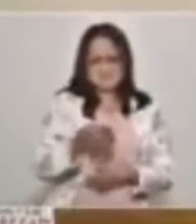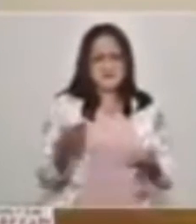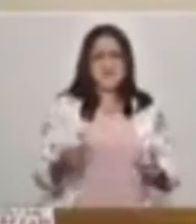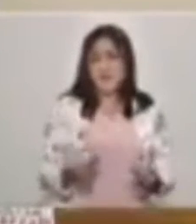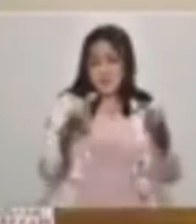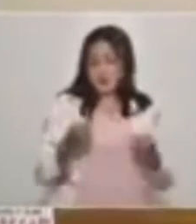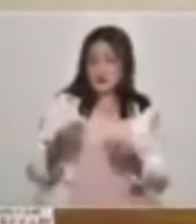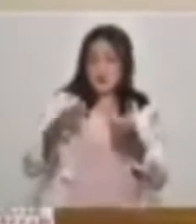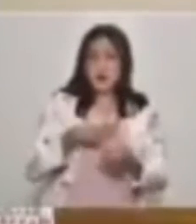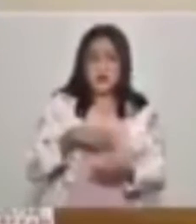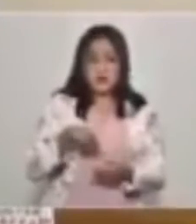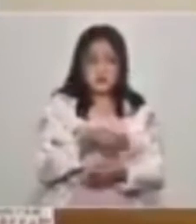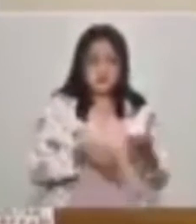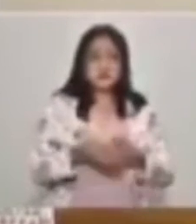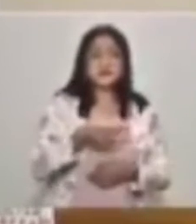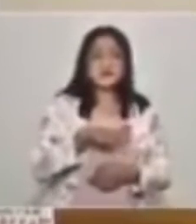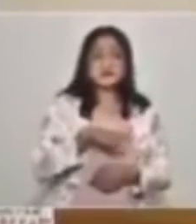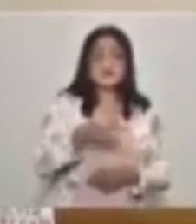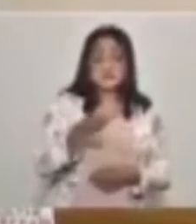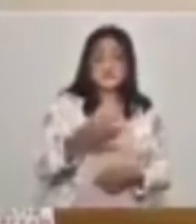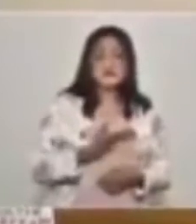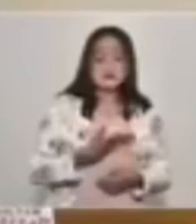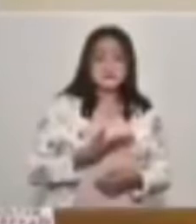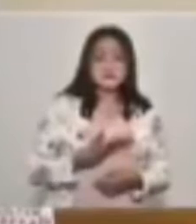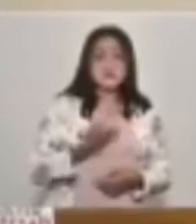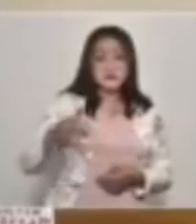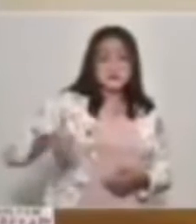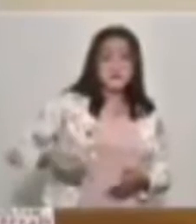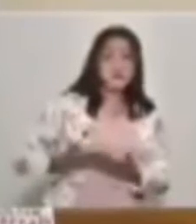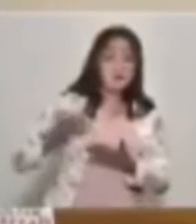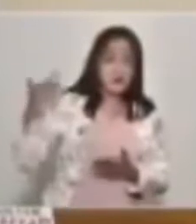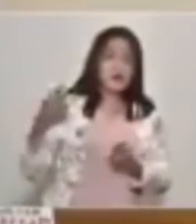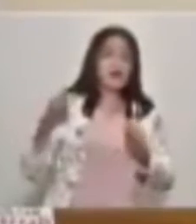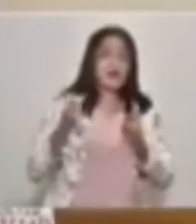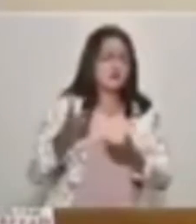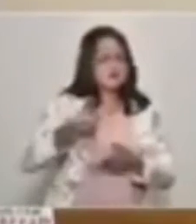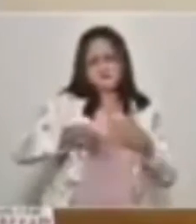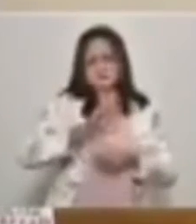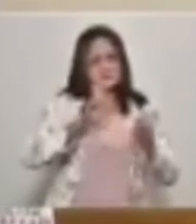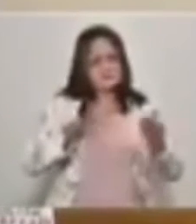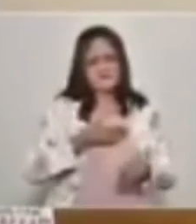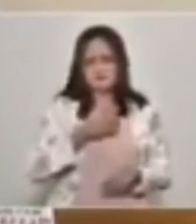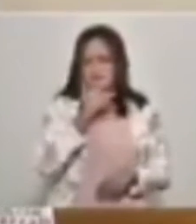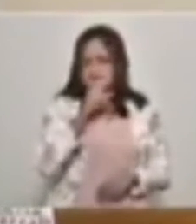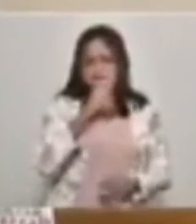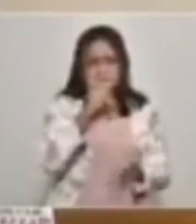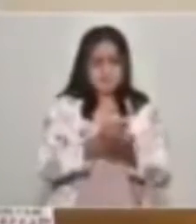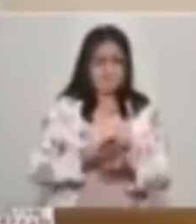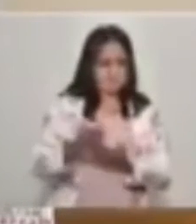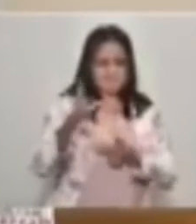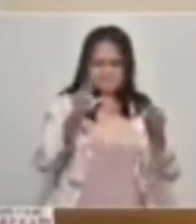les hicieron a ganar negocios a ellos los gobiernos anteriores. No, yo no. Cero